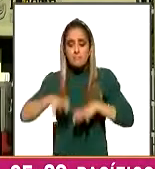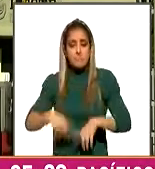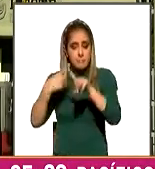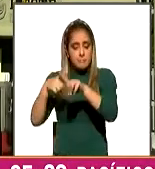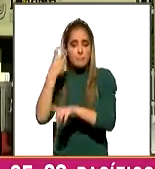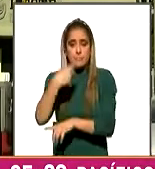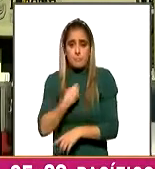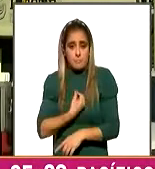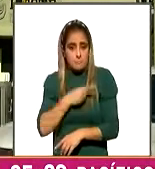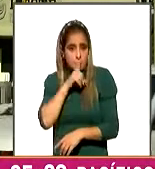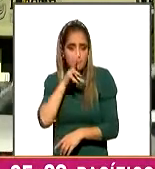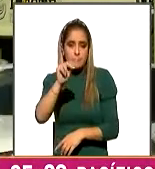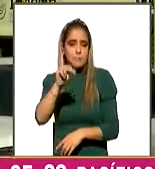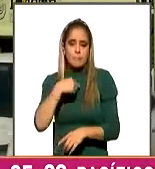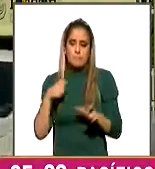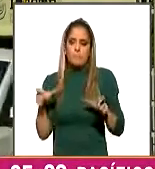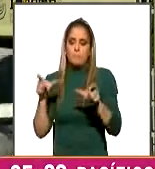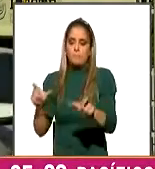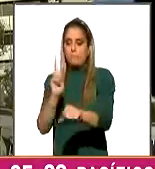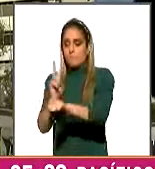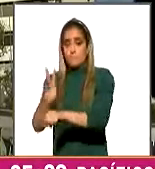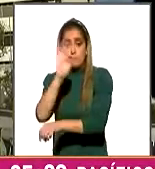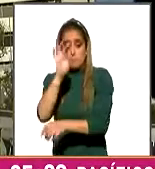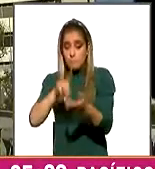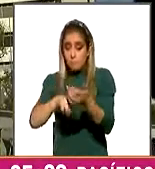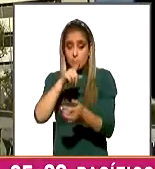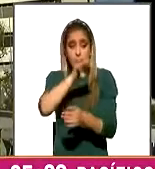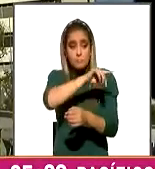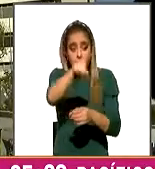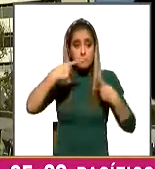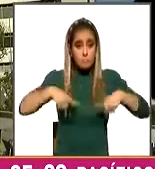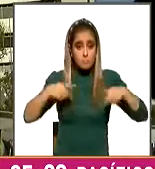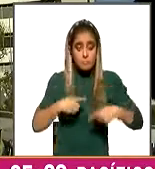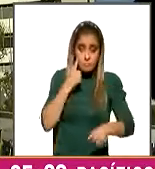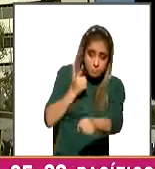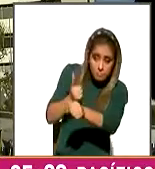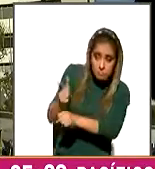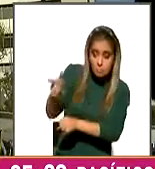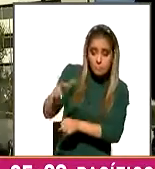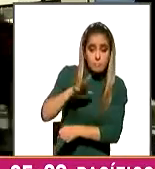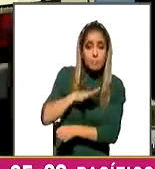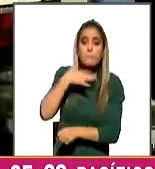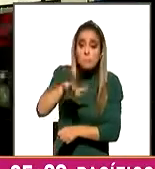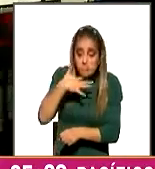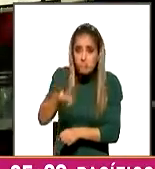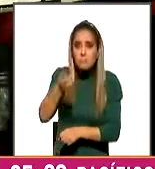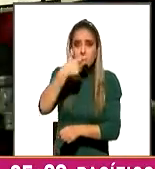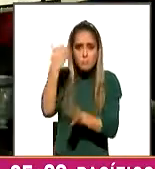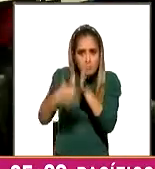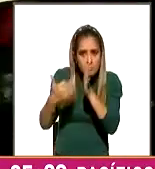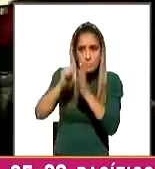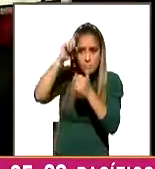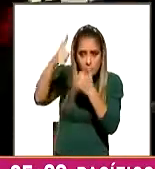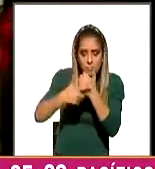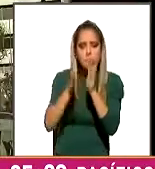área. ¿Cómo combatirla al interior del ISSSTE? Estamos precisamente en eso. Creo que las herramientas tecnológicas